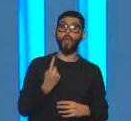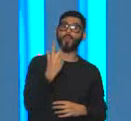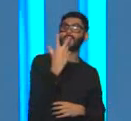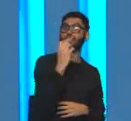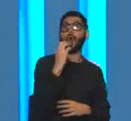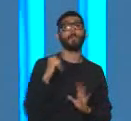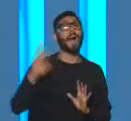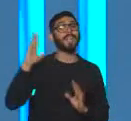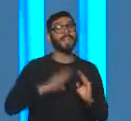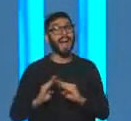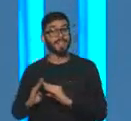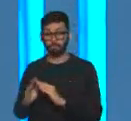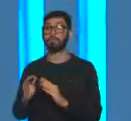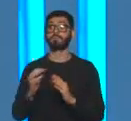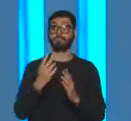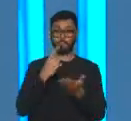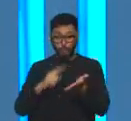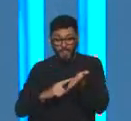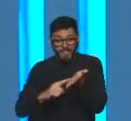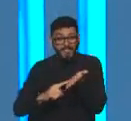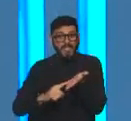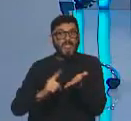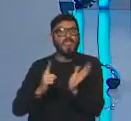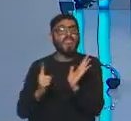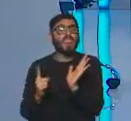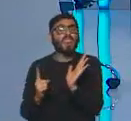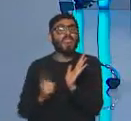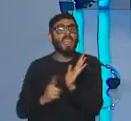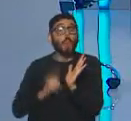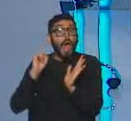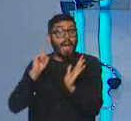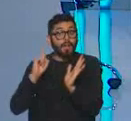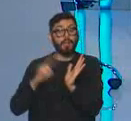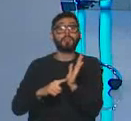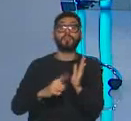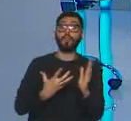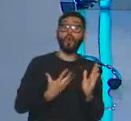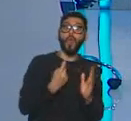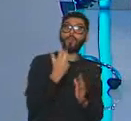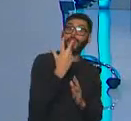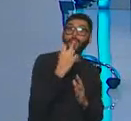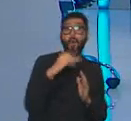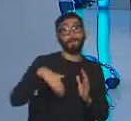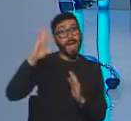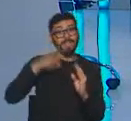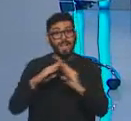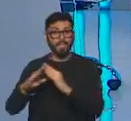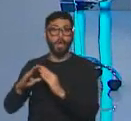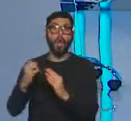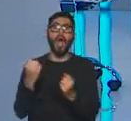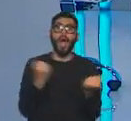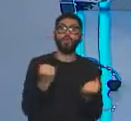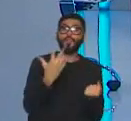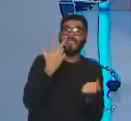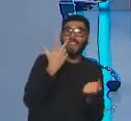titular de los servicios, el titular tiene 3 o más inmuebles, 3 o más vehículos con antigüedad menor a 5 años